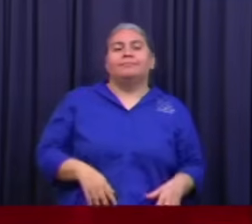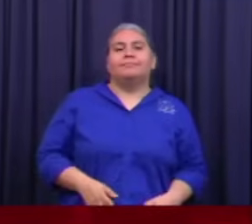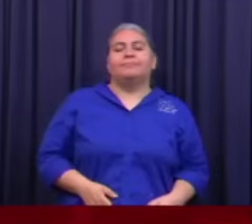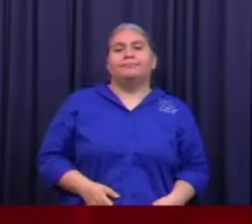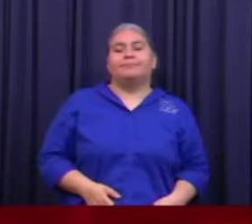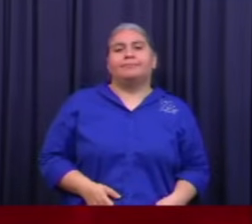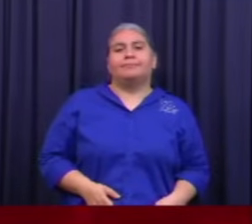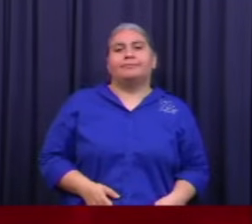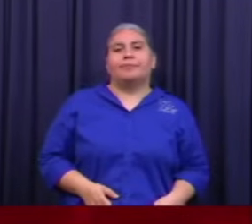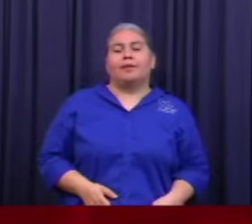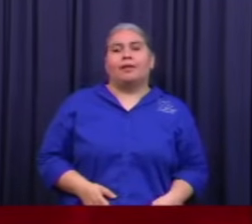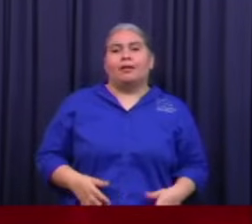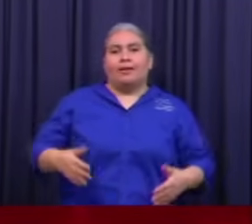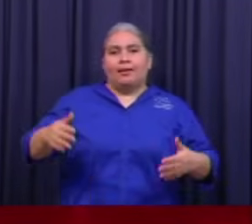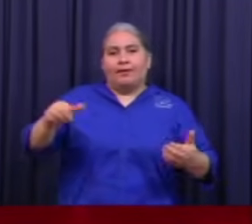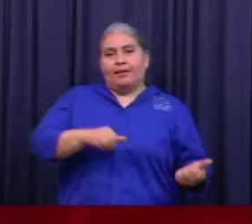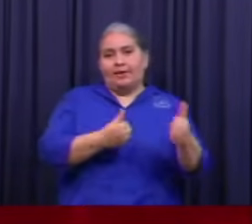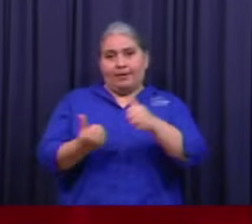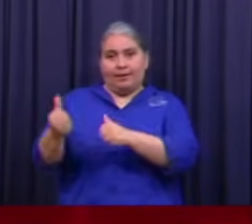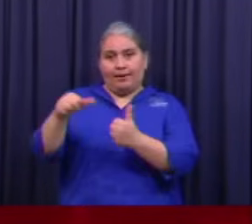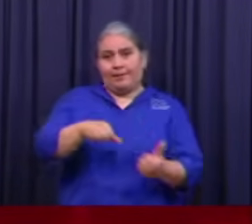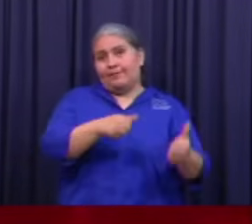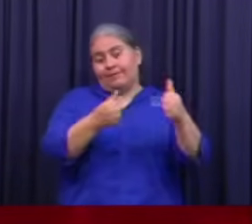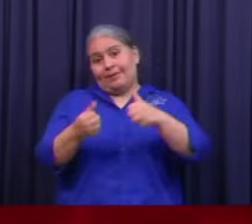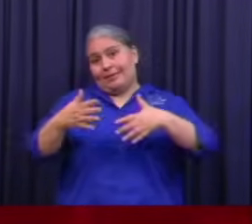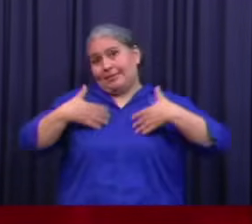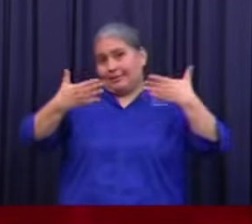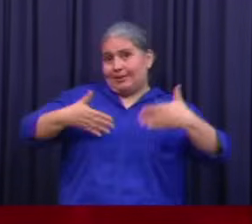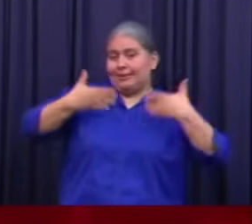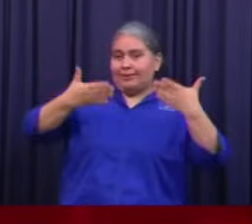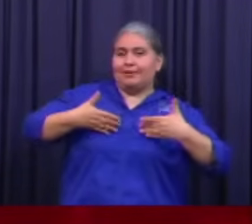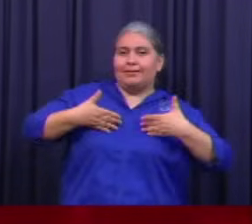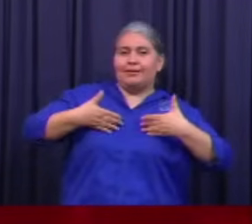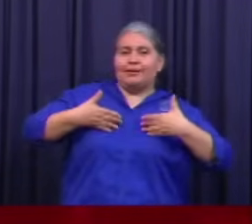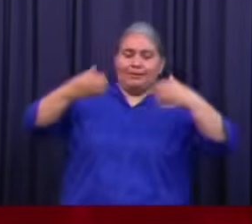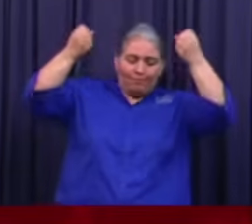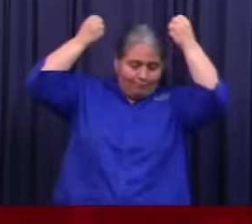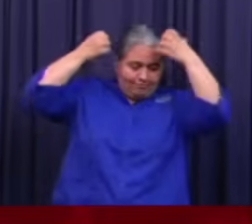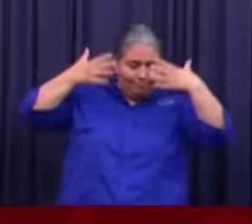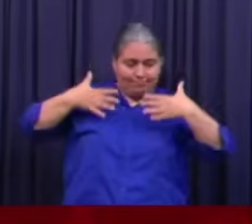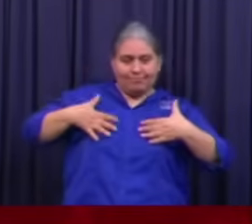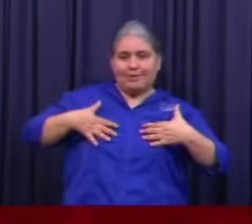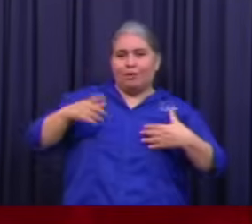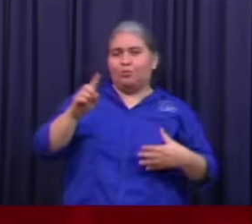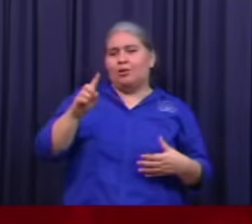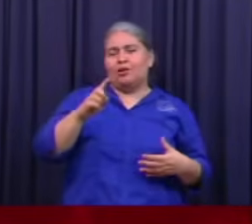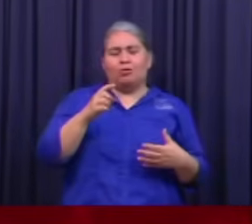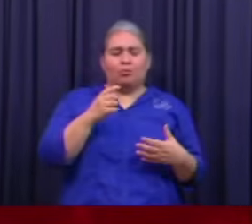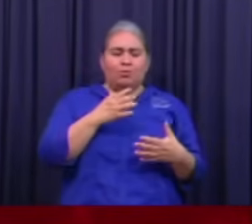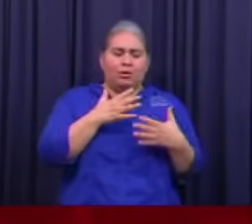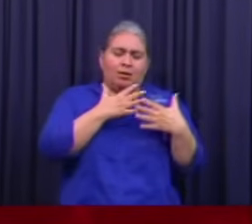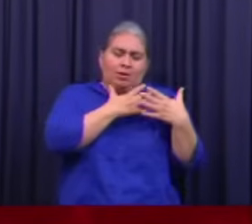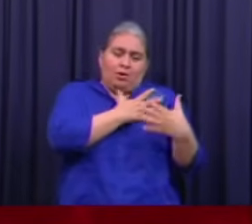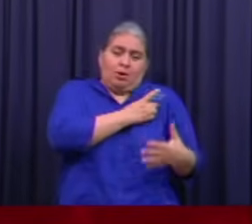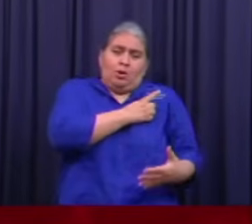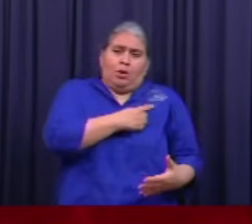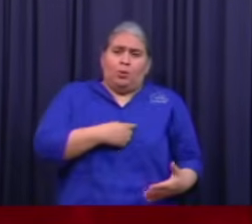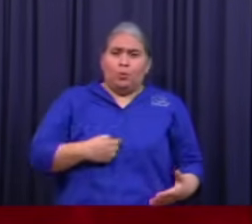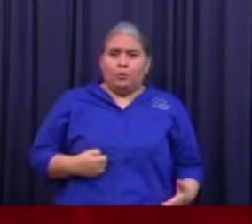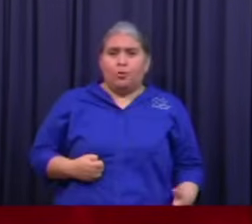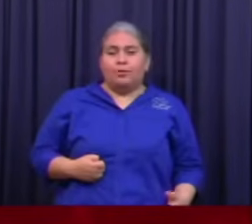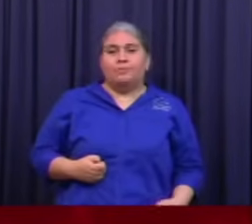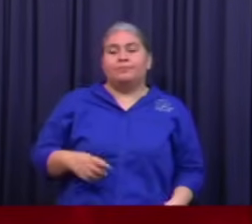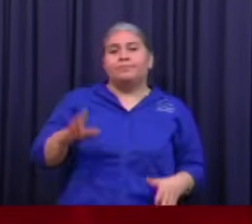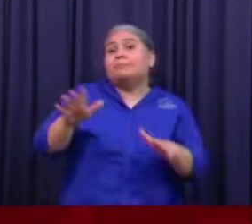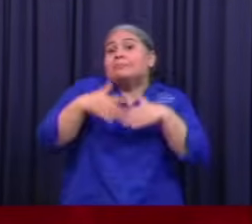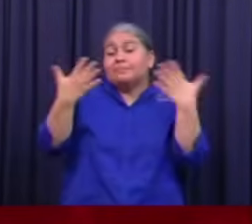en lugar de espíritu de pesadumbre para que sean llamados árboles de Justicia